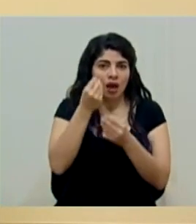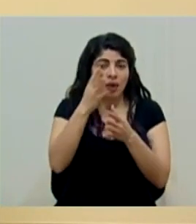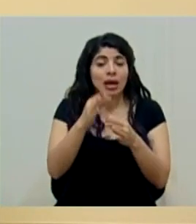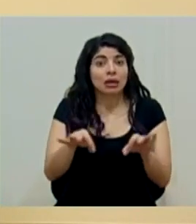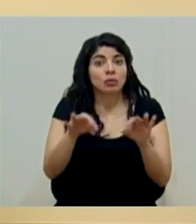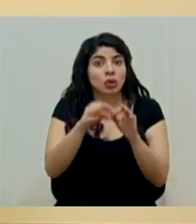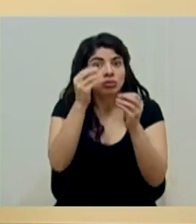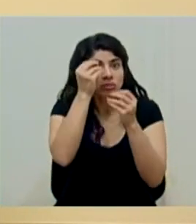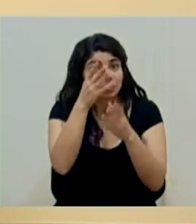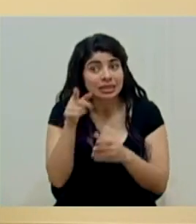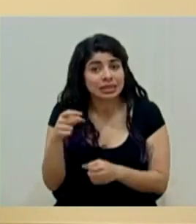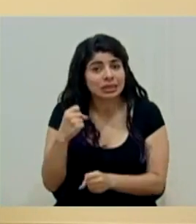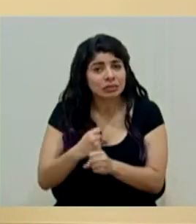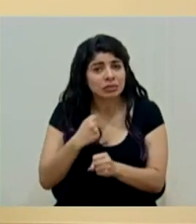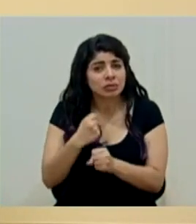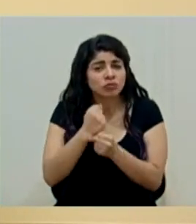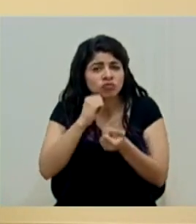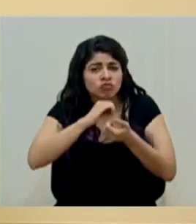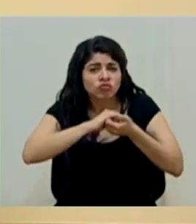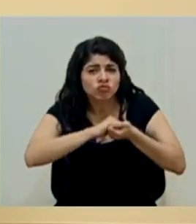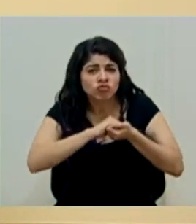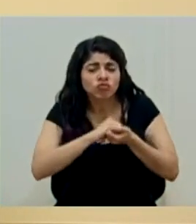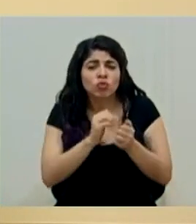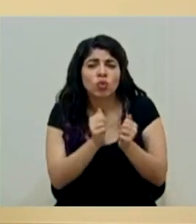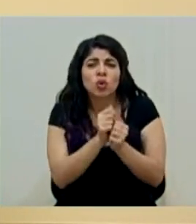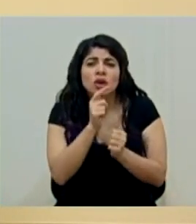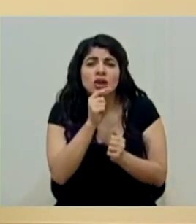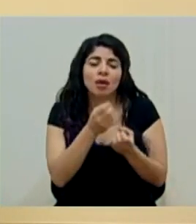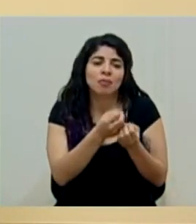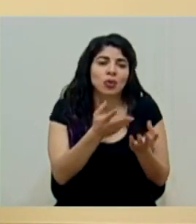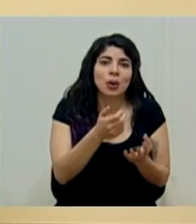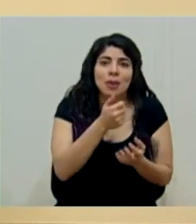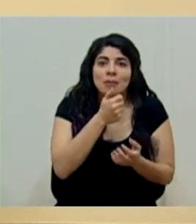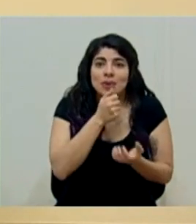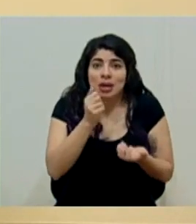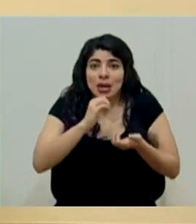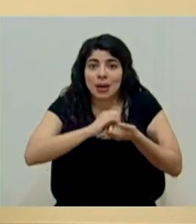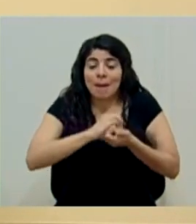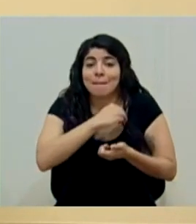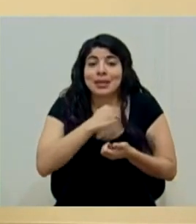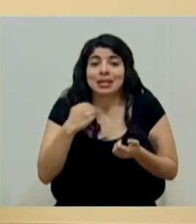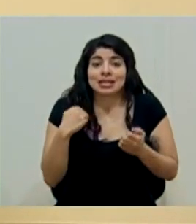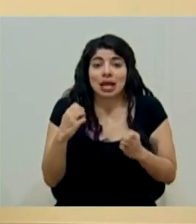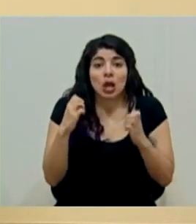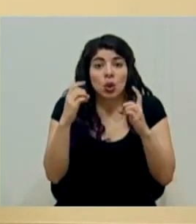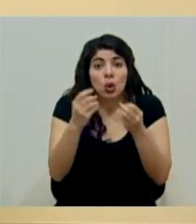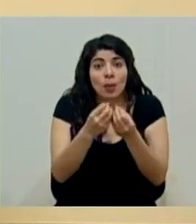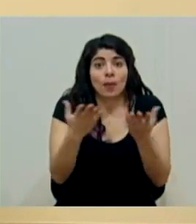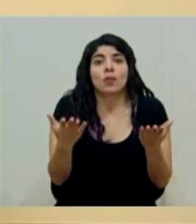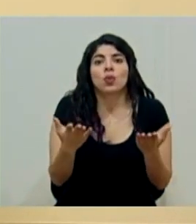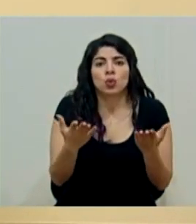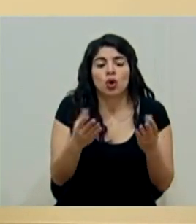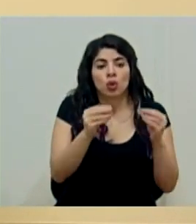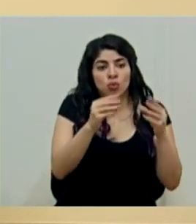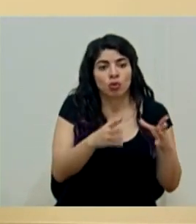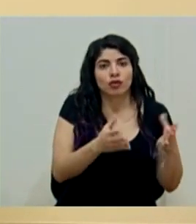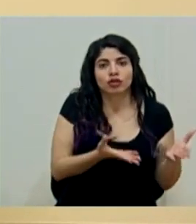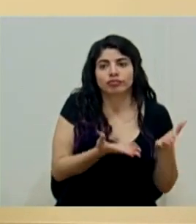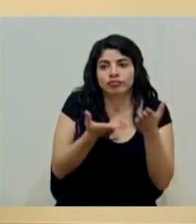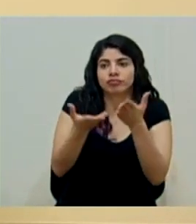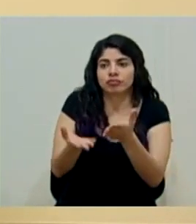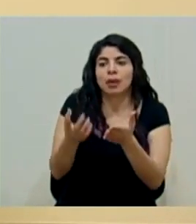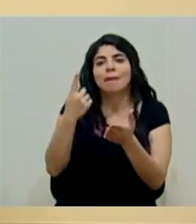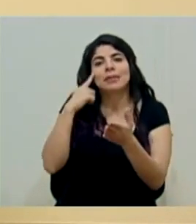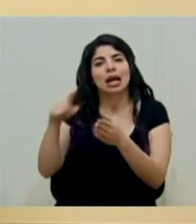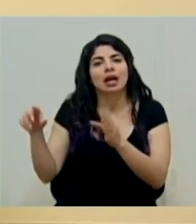destacar que ha sido un trabajo en colaboración como alianza público-privada, donde el Ministerio de Educación Pública ha puesto sus docentes para que